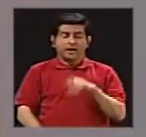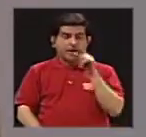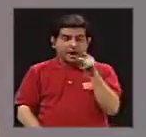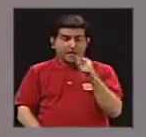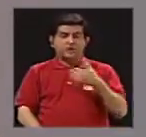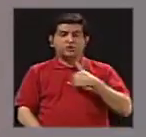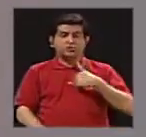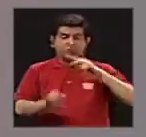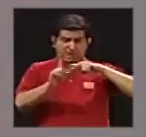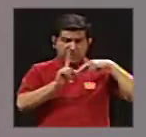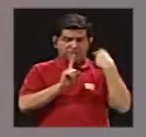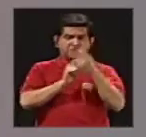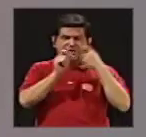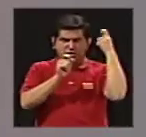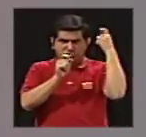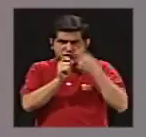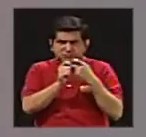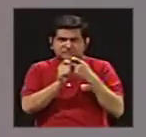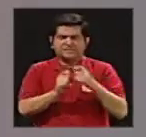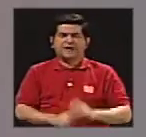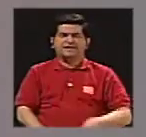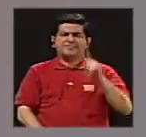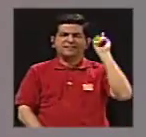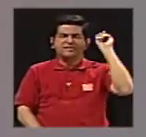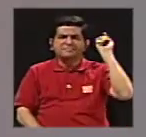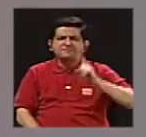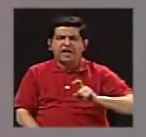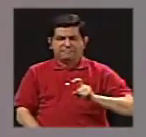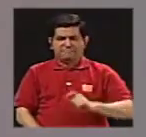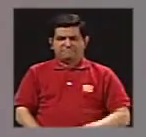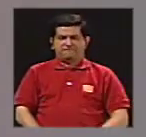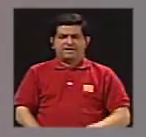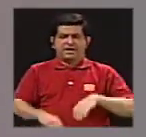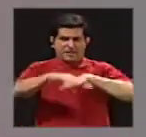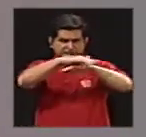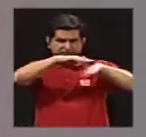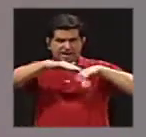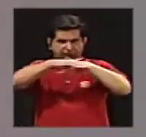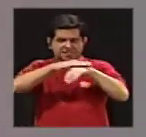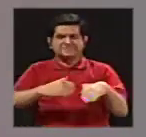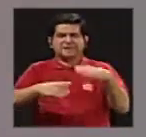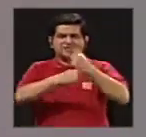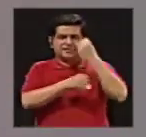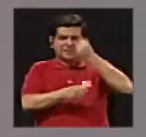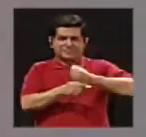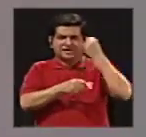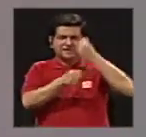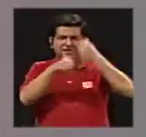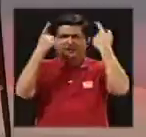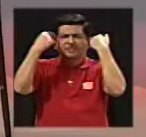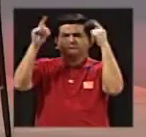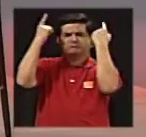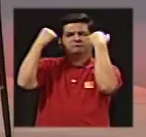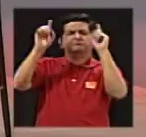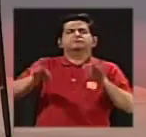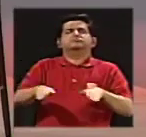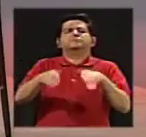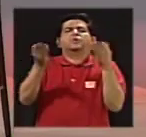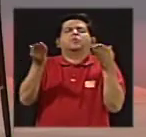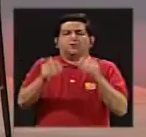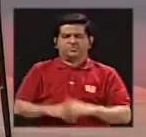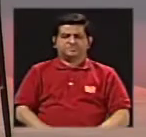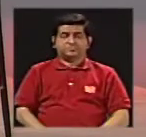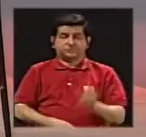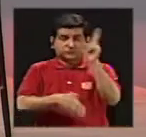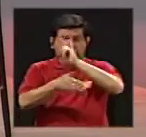con visiones concretas de cómo debe de las sedes de realizar un trabajo más efectivo Cómo la universidad de